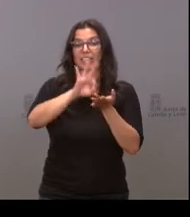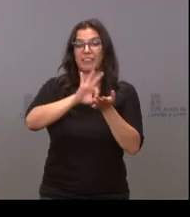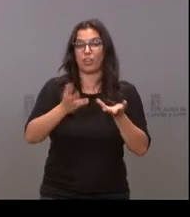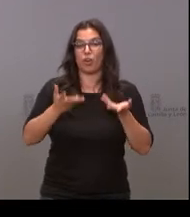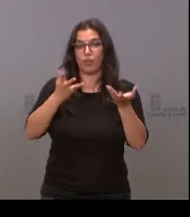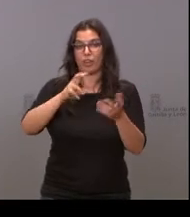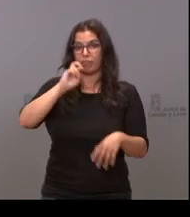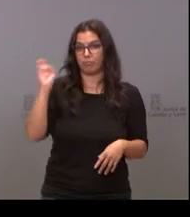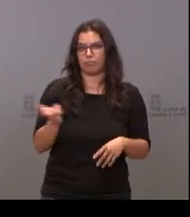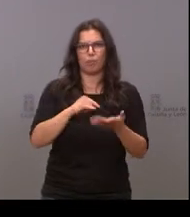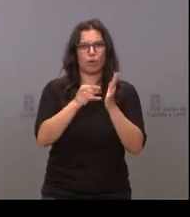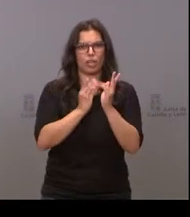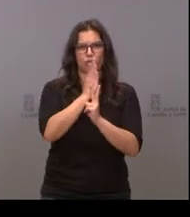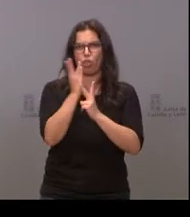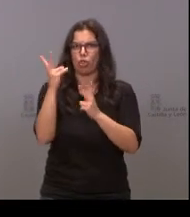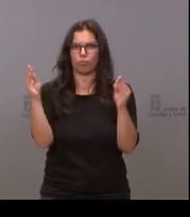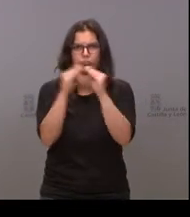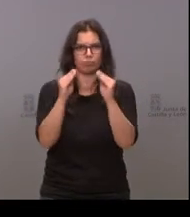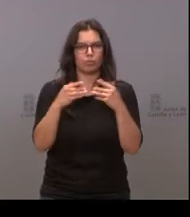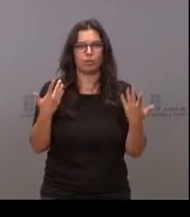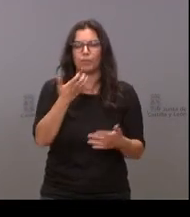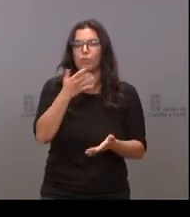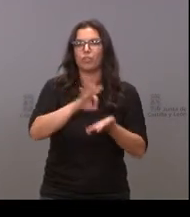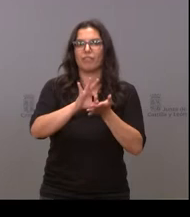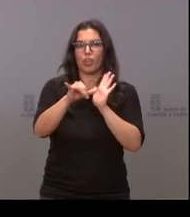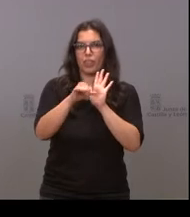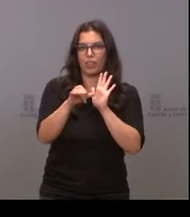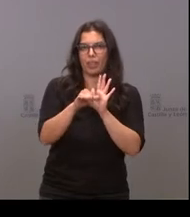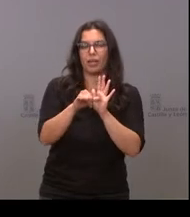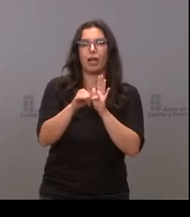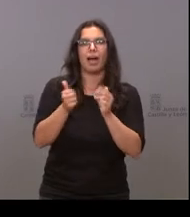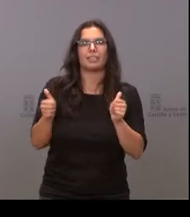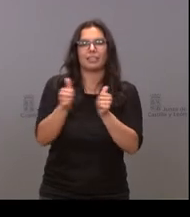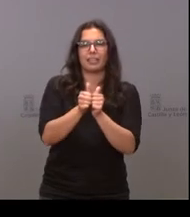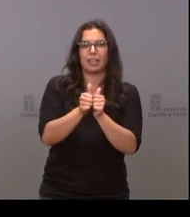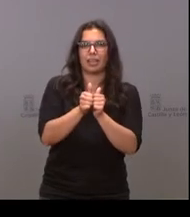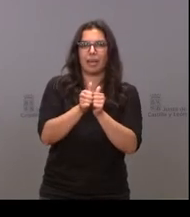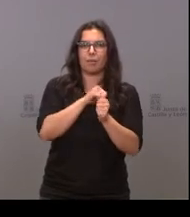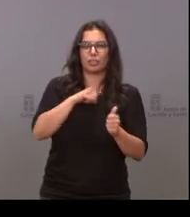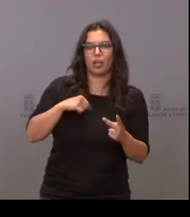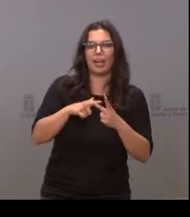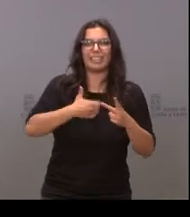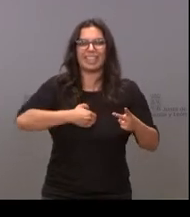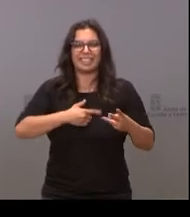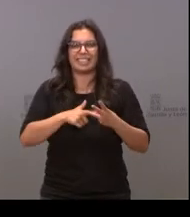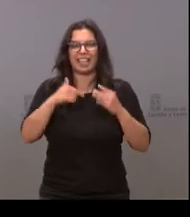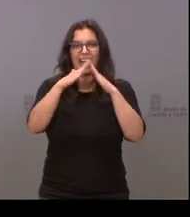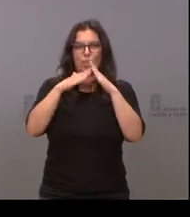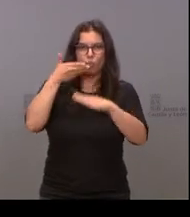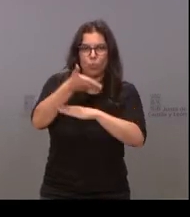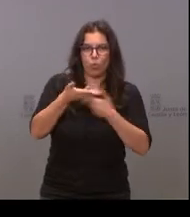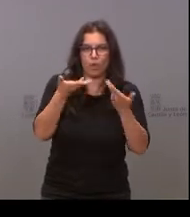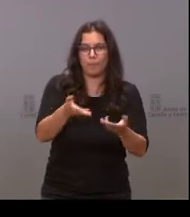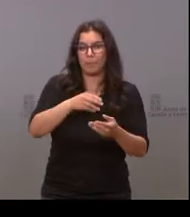son comunes a ambos proyectos son desde los servicios de proximidad asistencia personal de la existencia ayuda a domicilio cualquiera de las